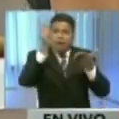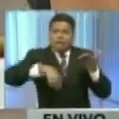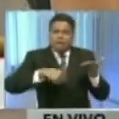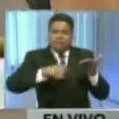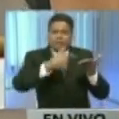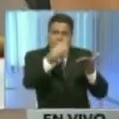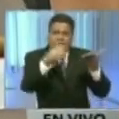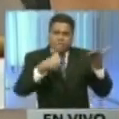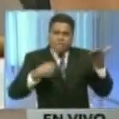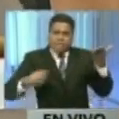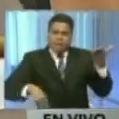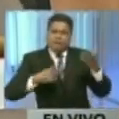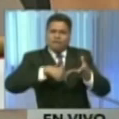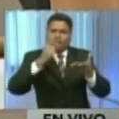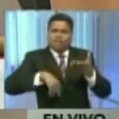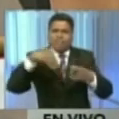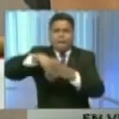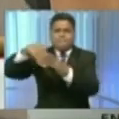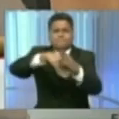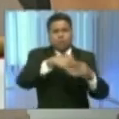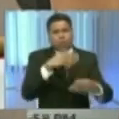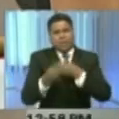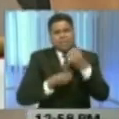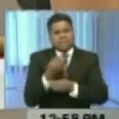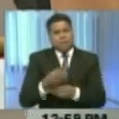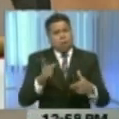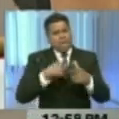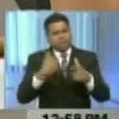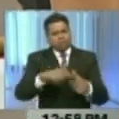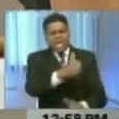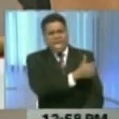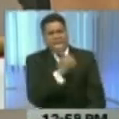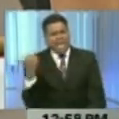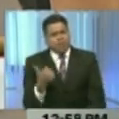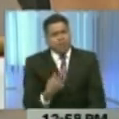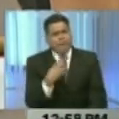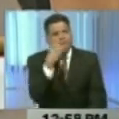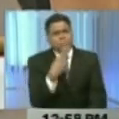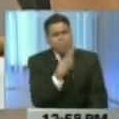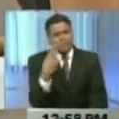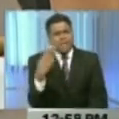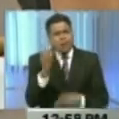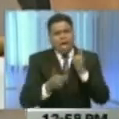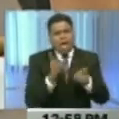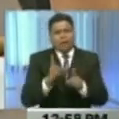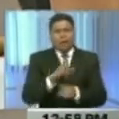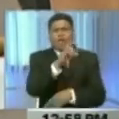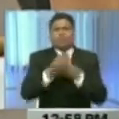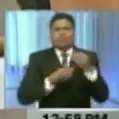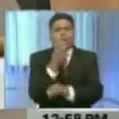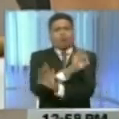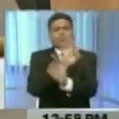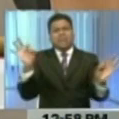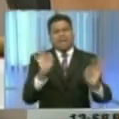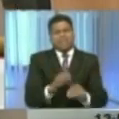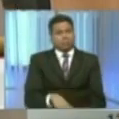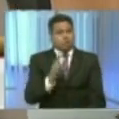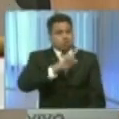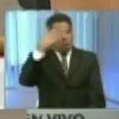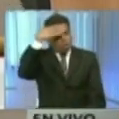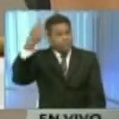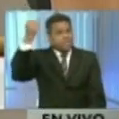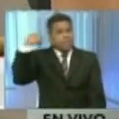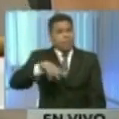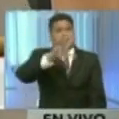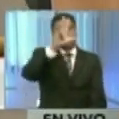los votos para activarlo. Entonces ellos le prometieron una cosa que no se cumplió. No olvidemos que el